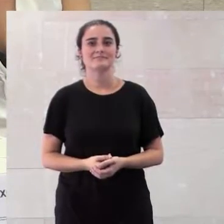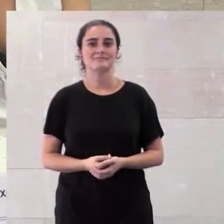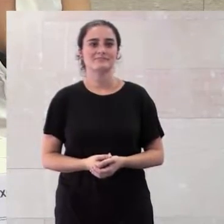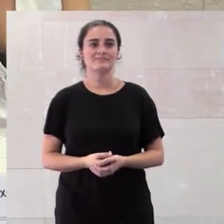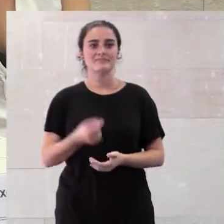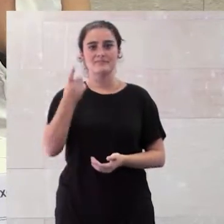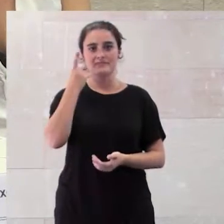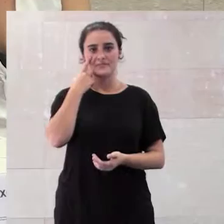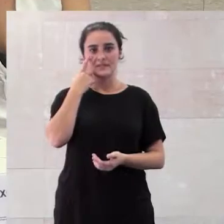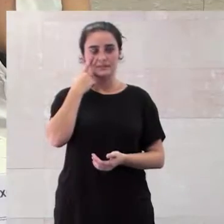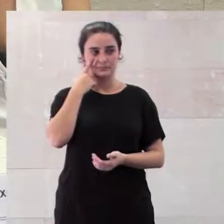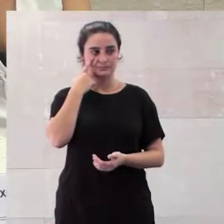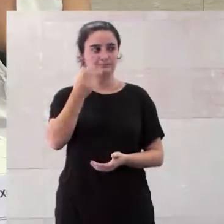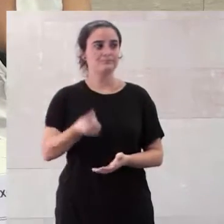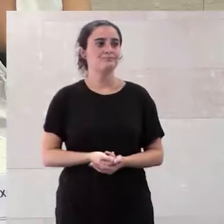A ver.